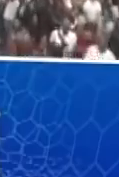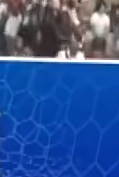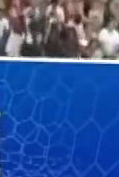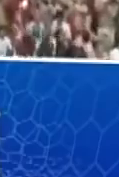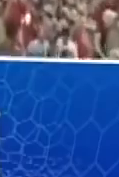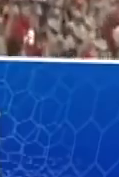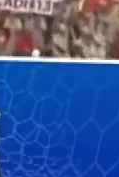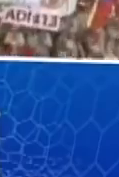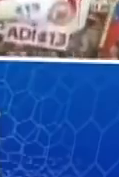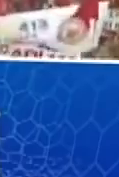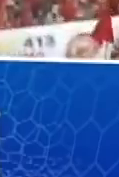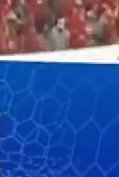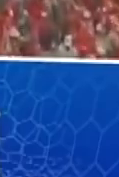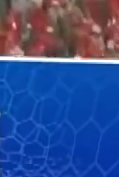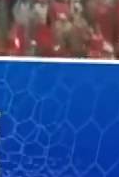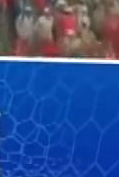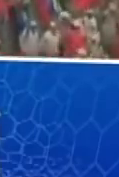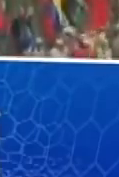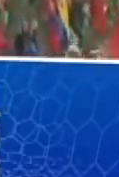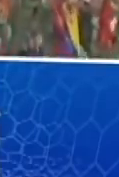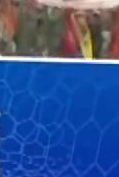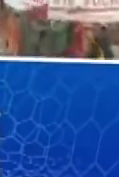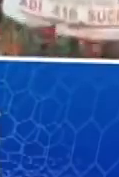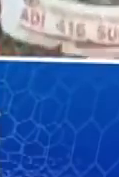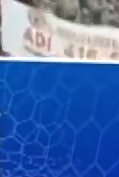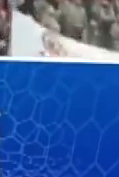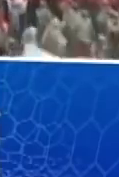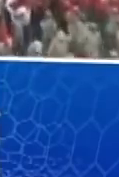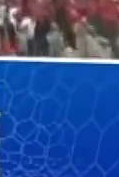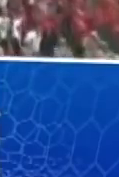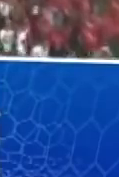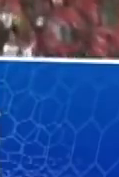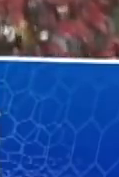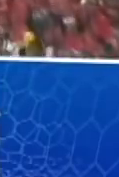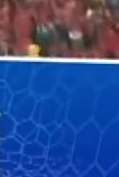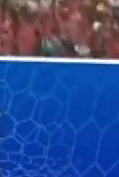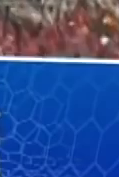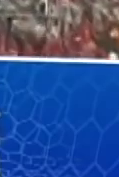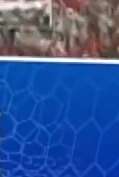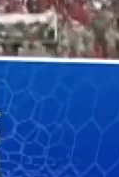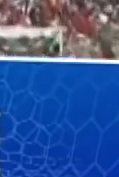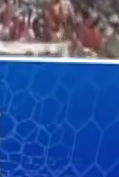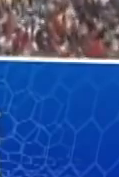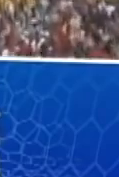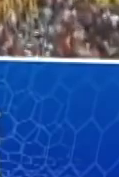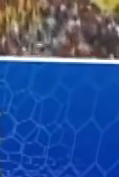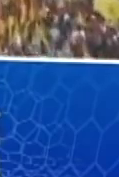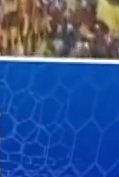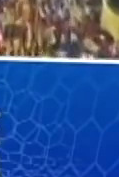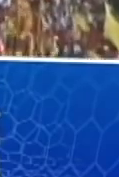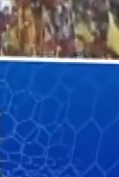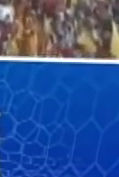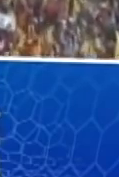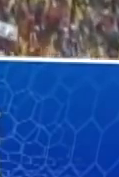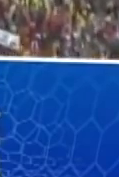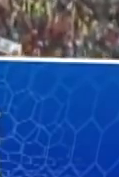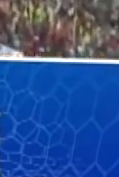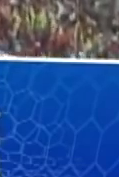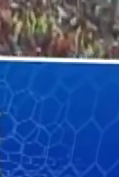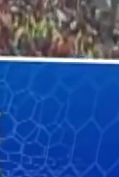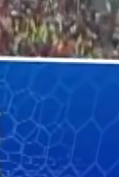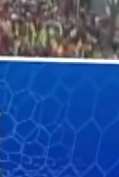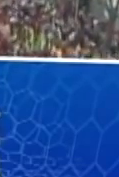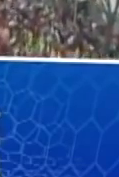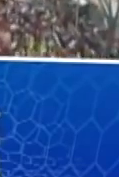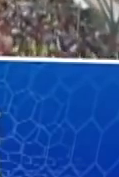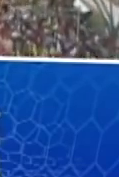Venezuela hay paz porque hay pueblo movilizado, pueblo activado, pueblo consciente. Por